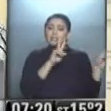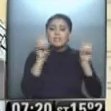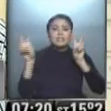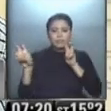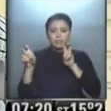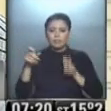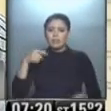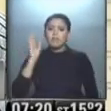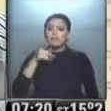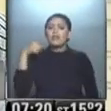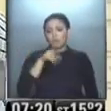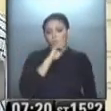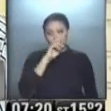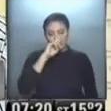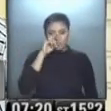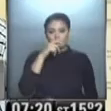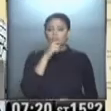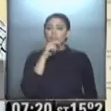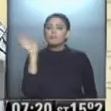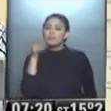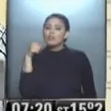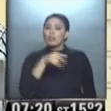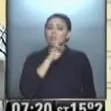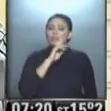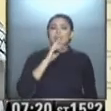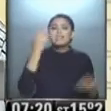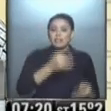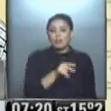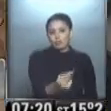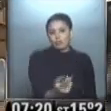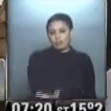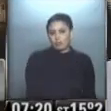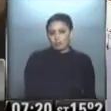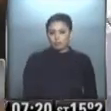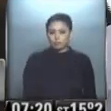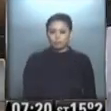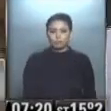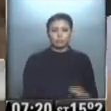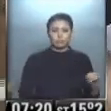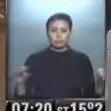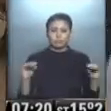en lo que provoca porque violencia femenina violencia de género es muerte segura por cualquiera de las dos partes